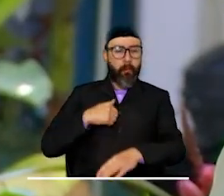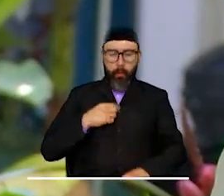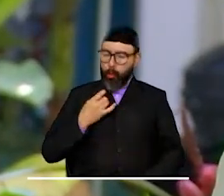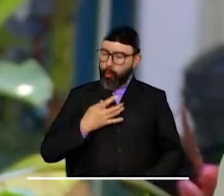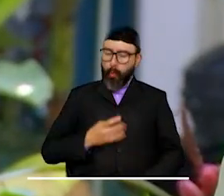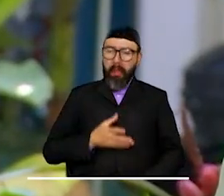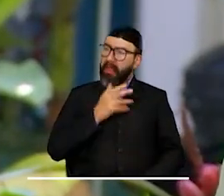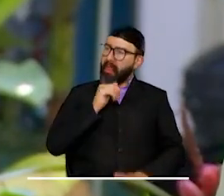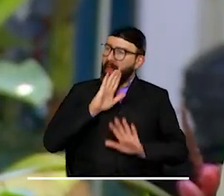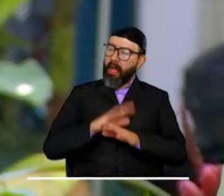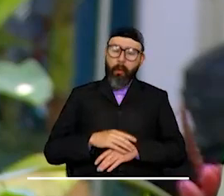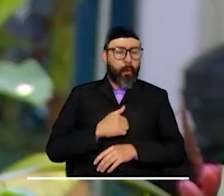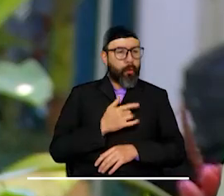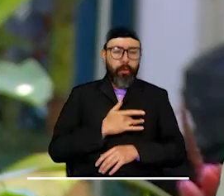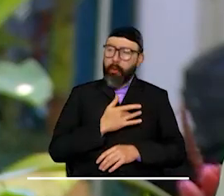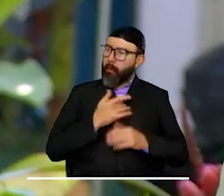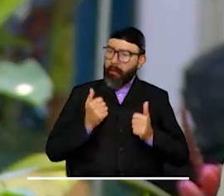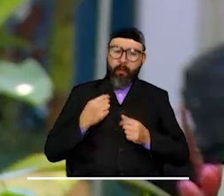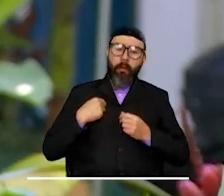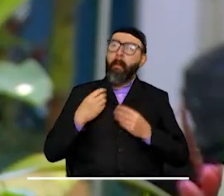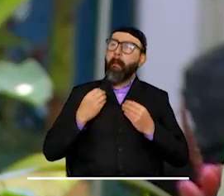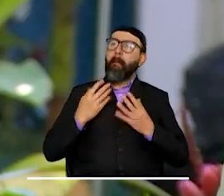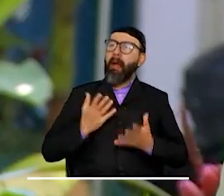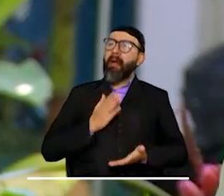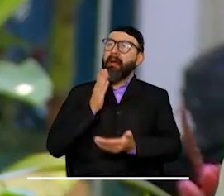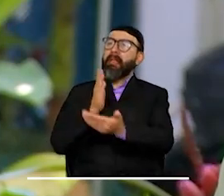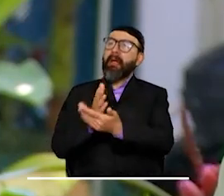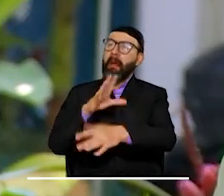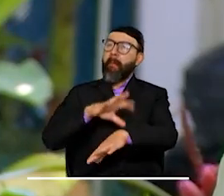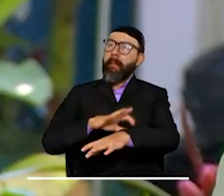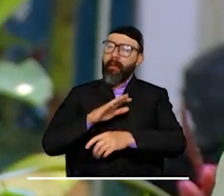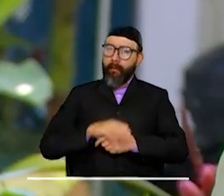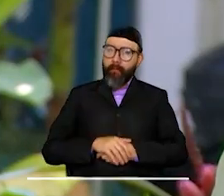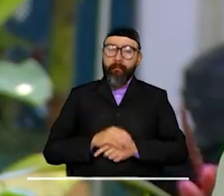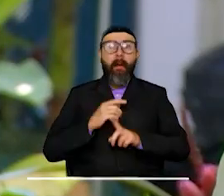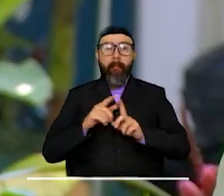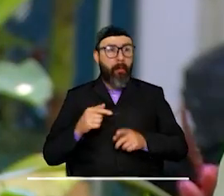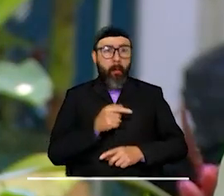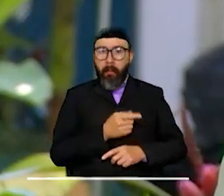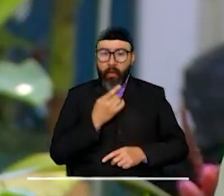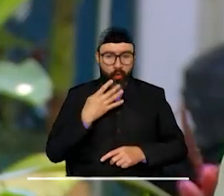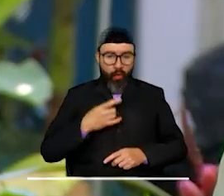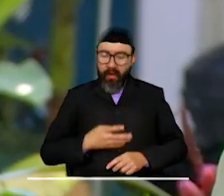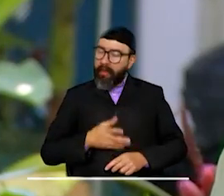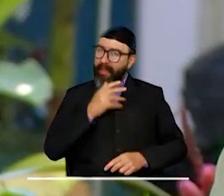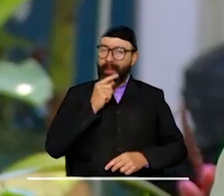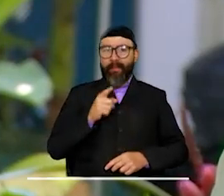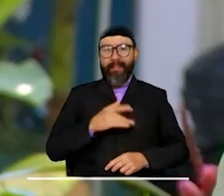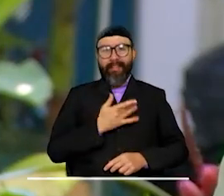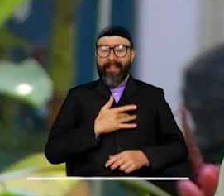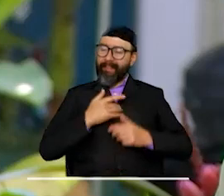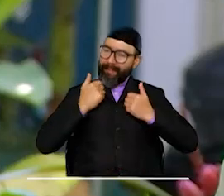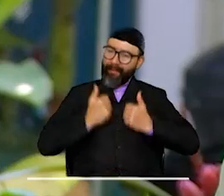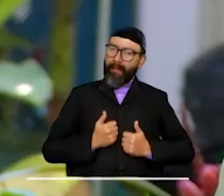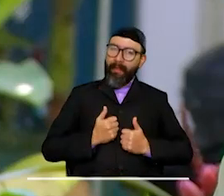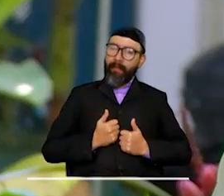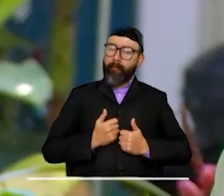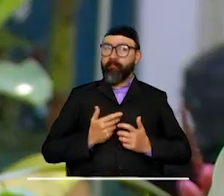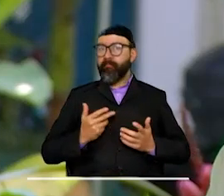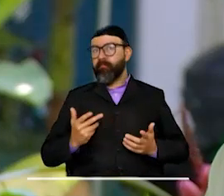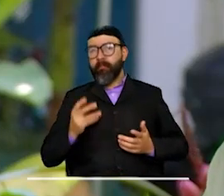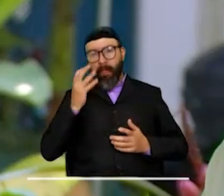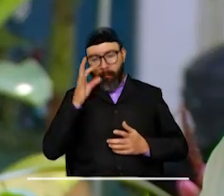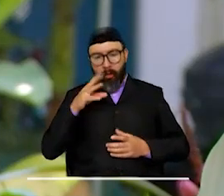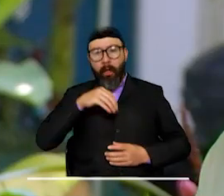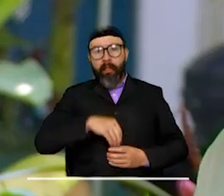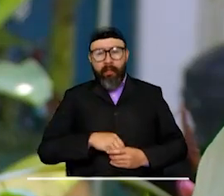nada, yo me siento supremamente bien. Resulta que cuando no nos duele nada, cuando nos sentimos bien, muy probablemente